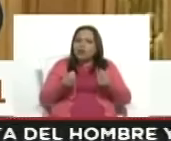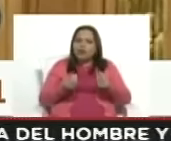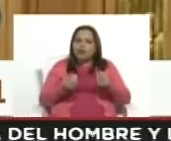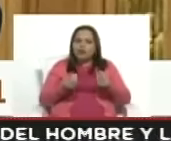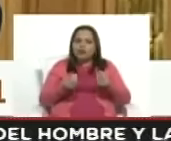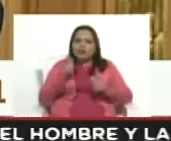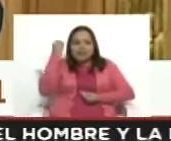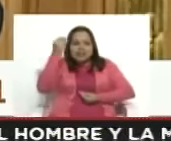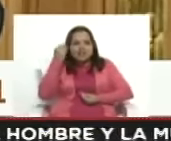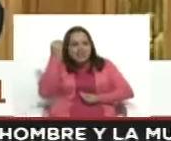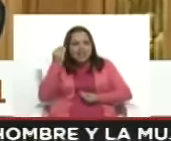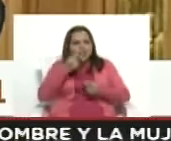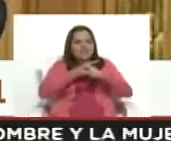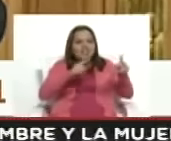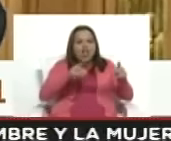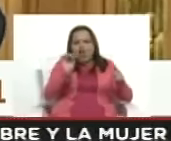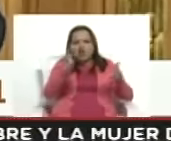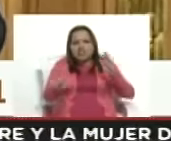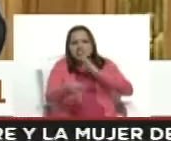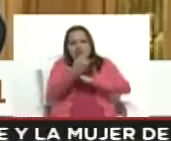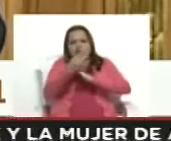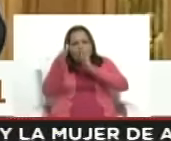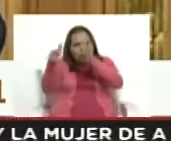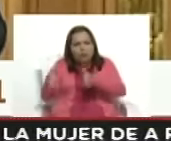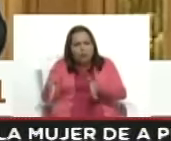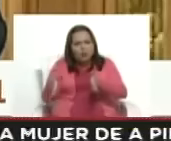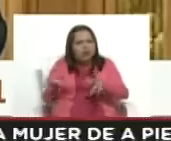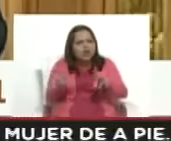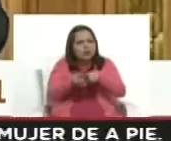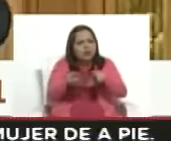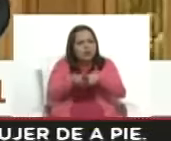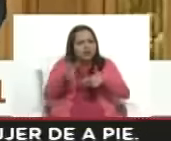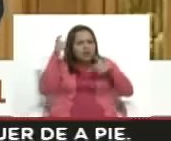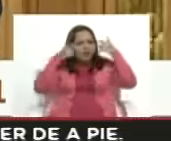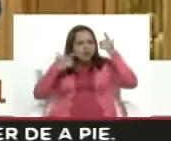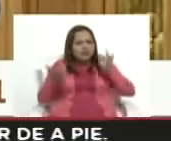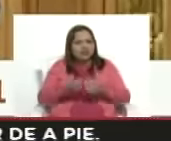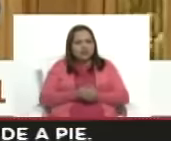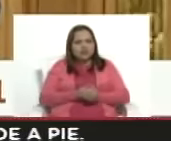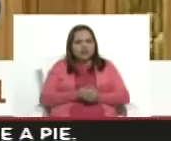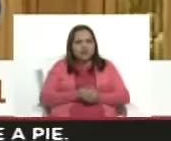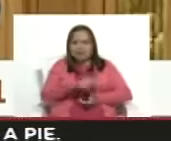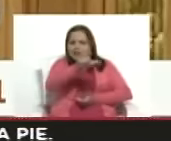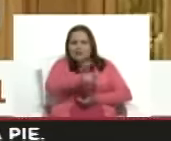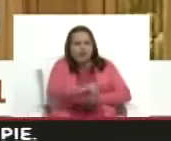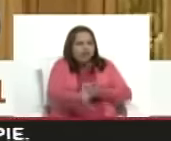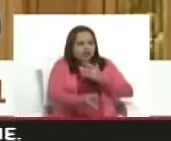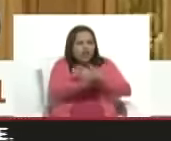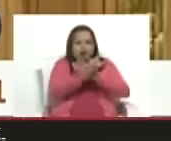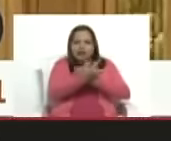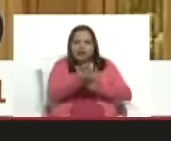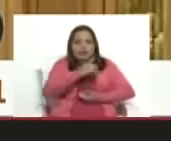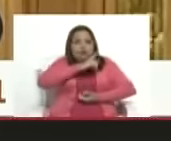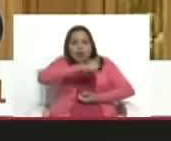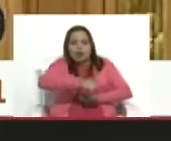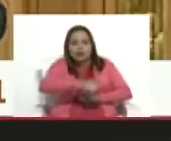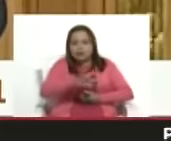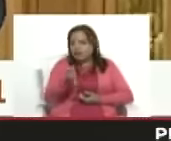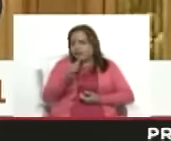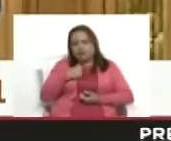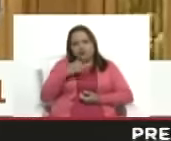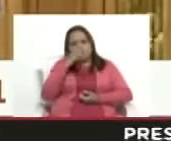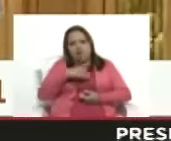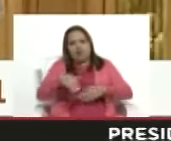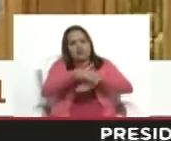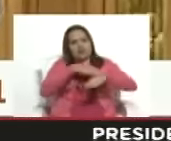dudar o traicionar a un ser humano como ese. Es miserable. Yo no perdono a los que estuvieron al lado de Chávez,